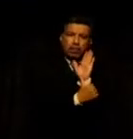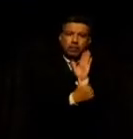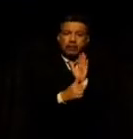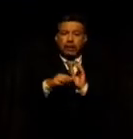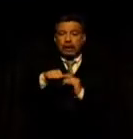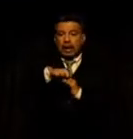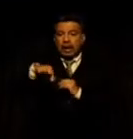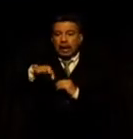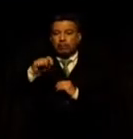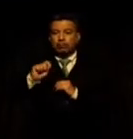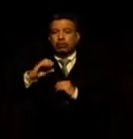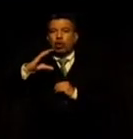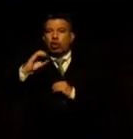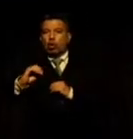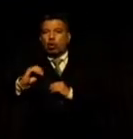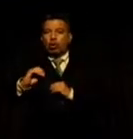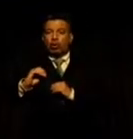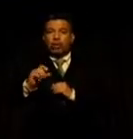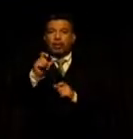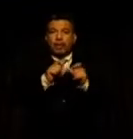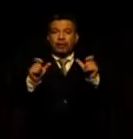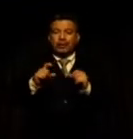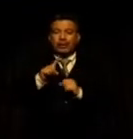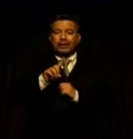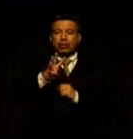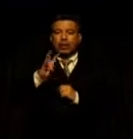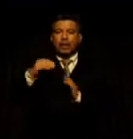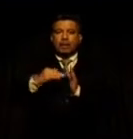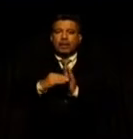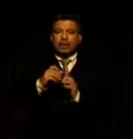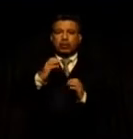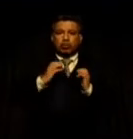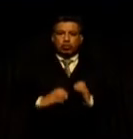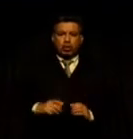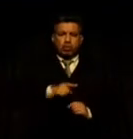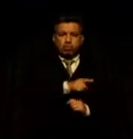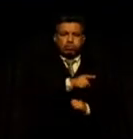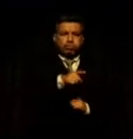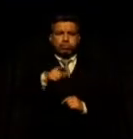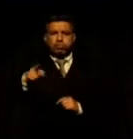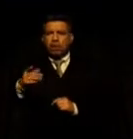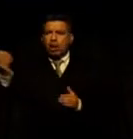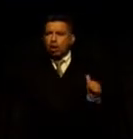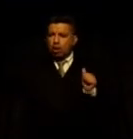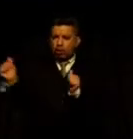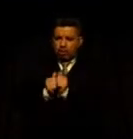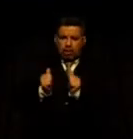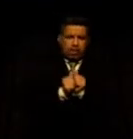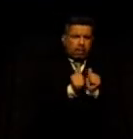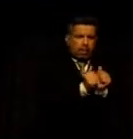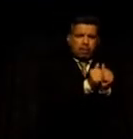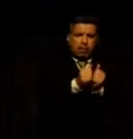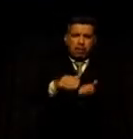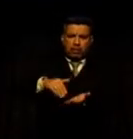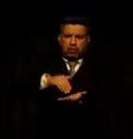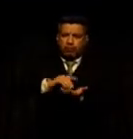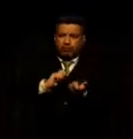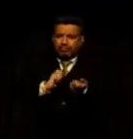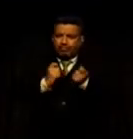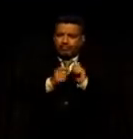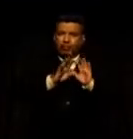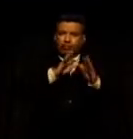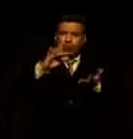punto com donde han pasado más de 140 mil ciudadanos y los hemos venido acompañando los centros de transformación